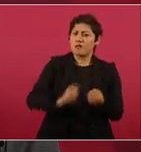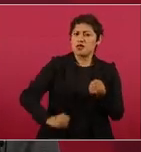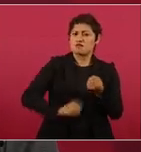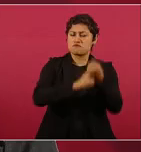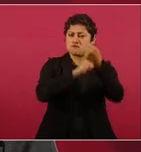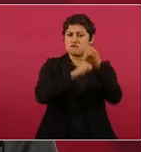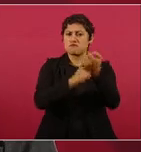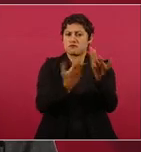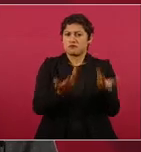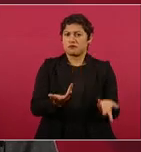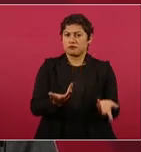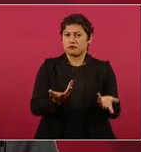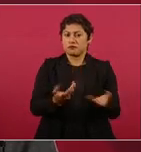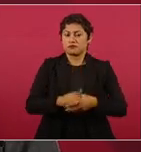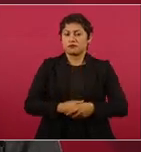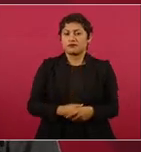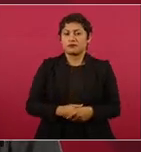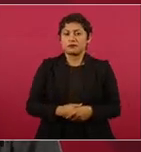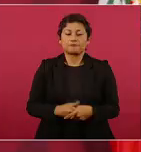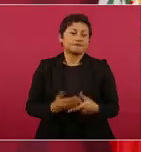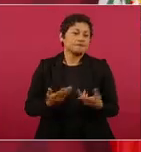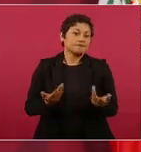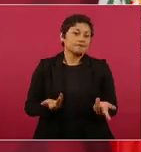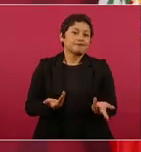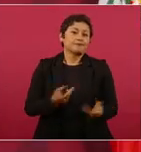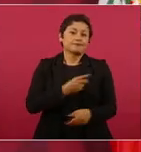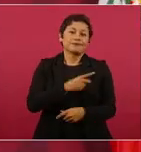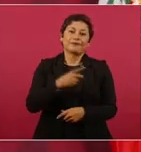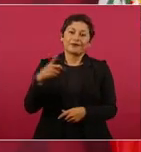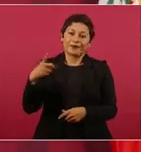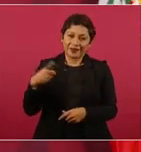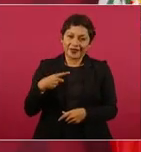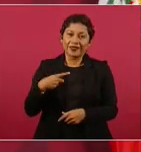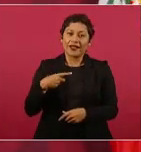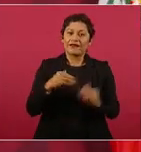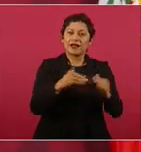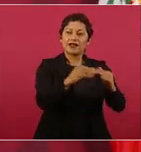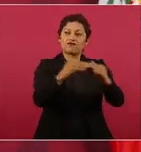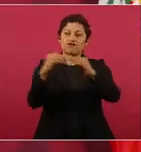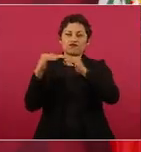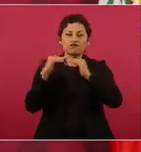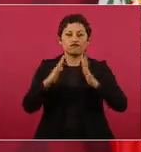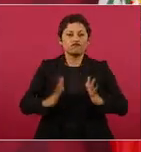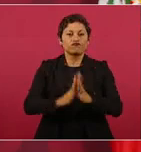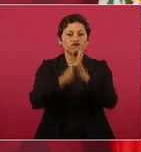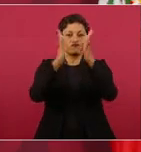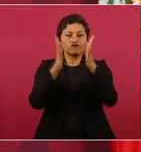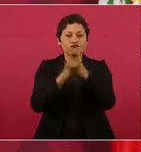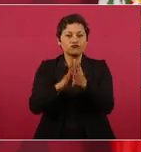básico. Tiene que haber democracia en la familia,